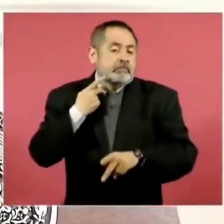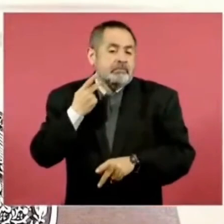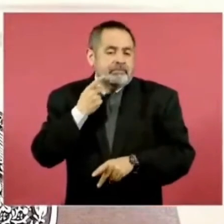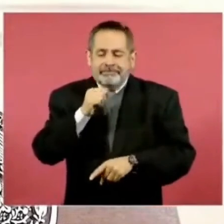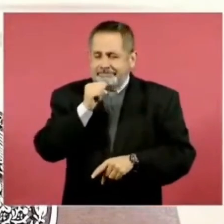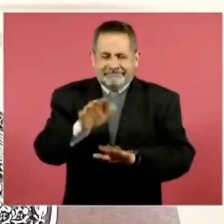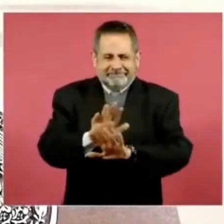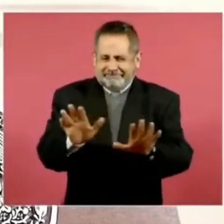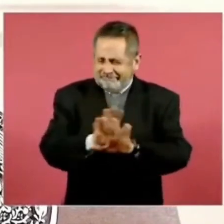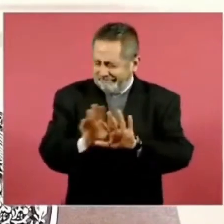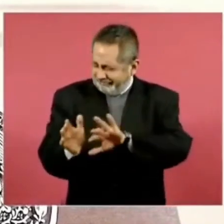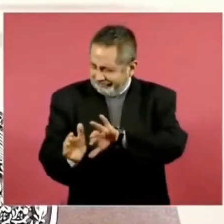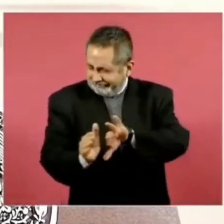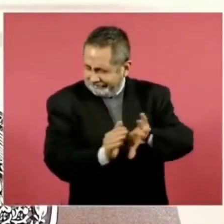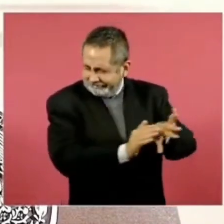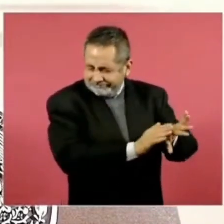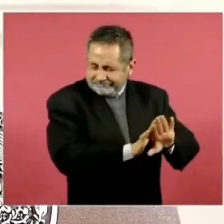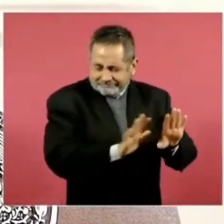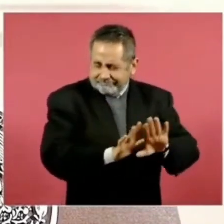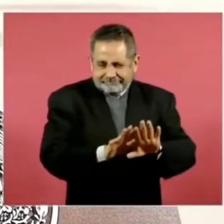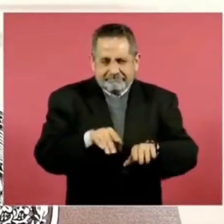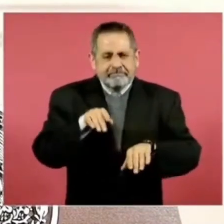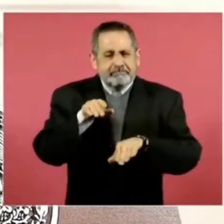No nos metamos en